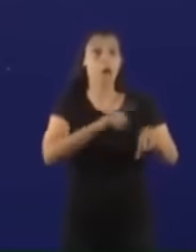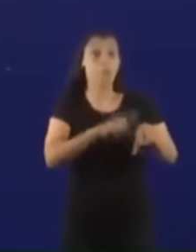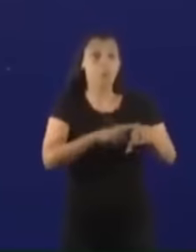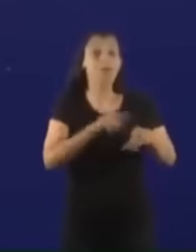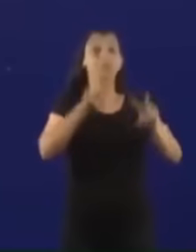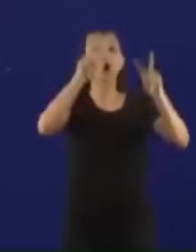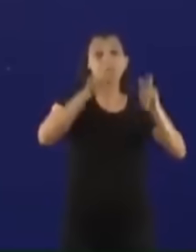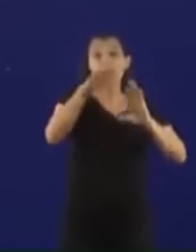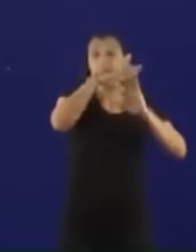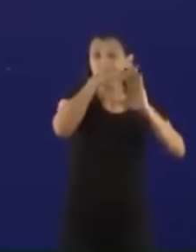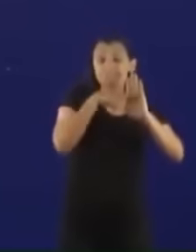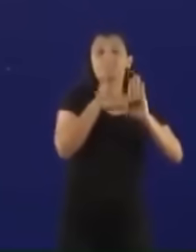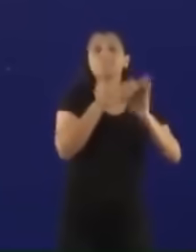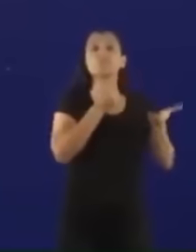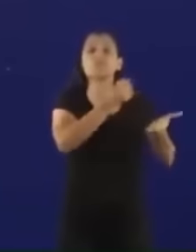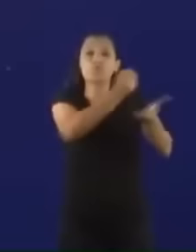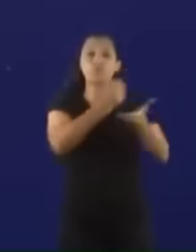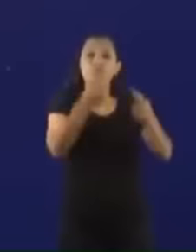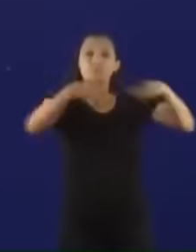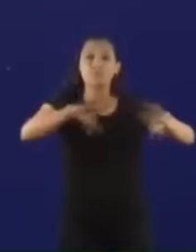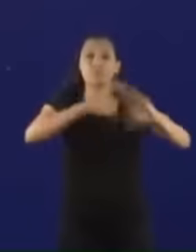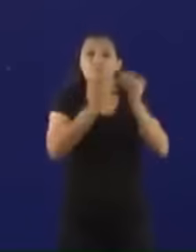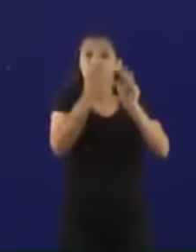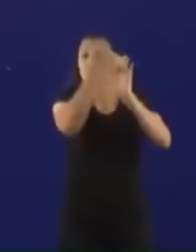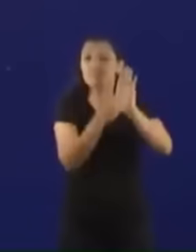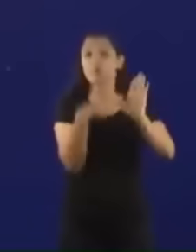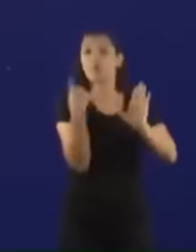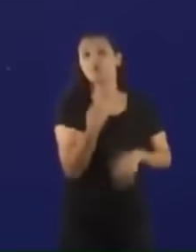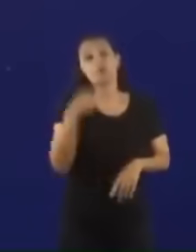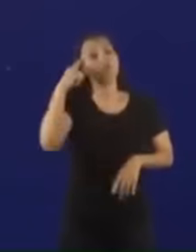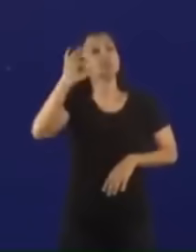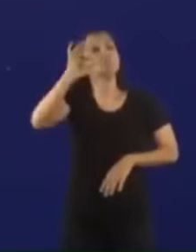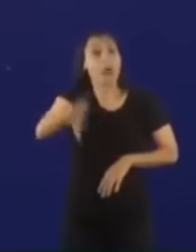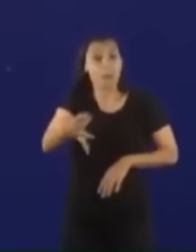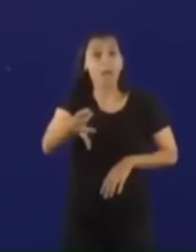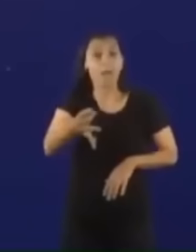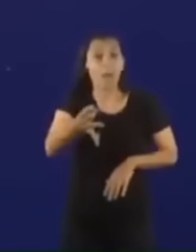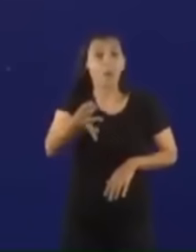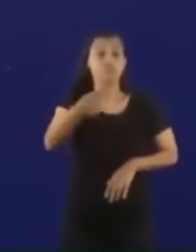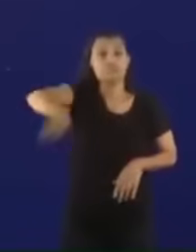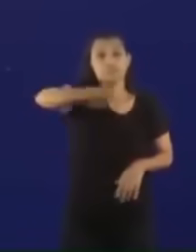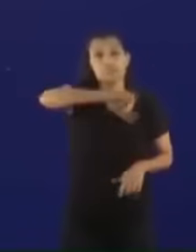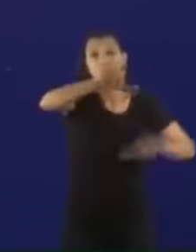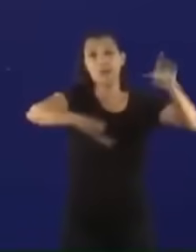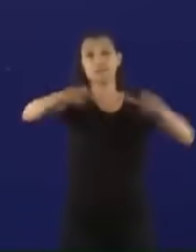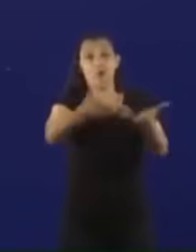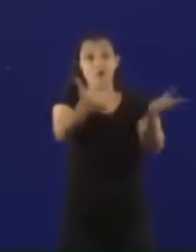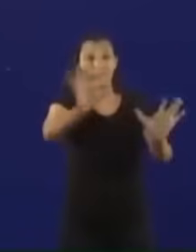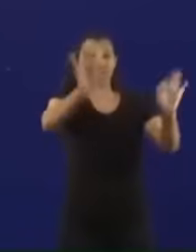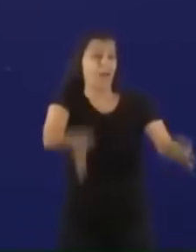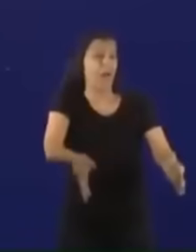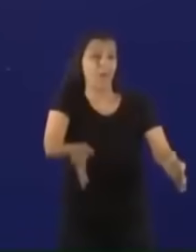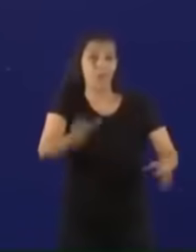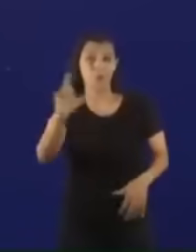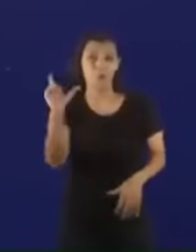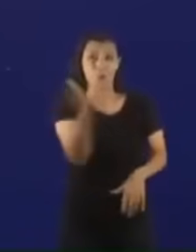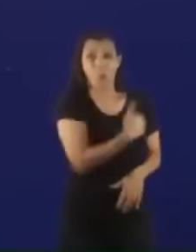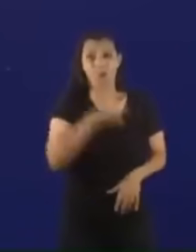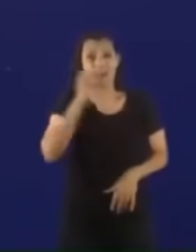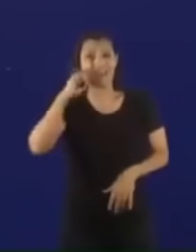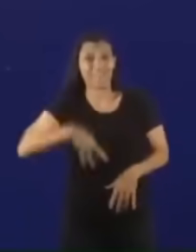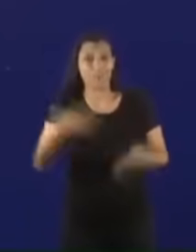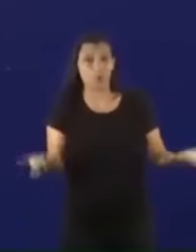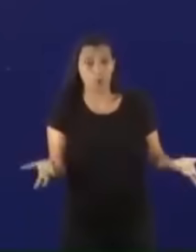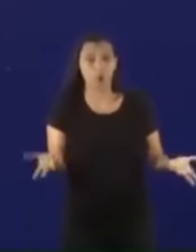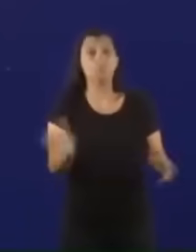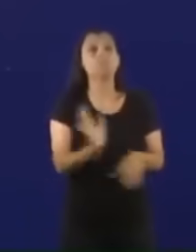que consideramos, creo que buena parte de los argentinos, que es absolutamente ridícula, al menos en